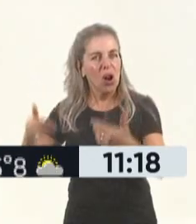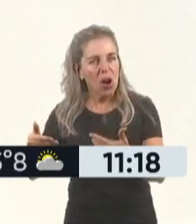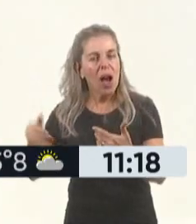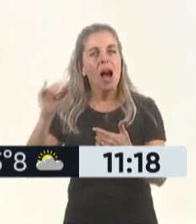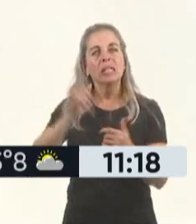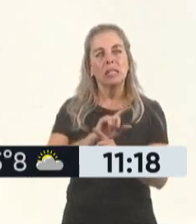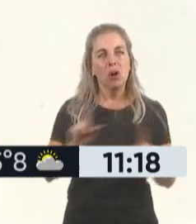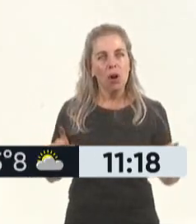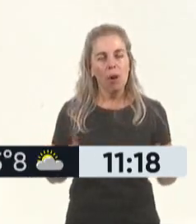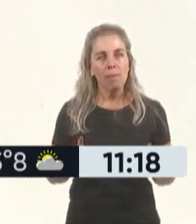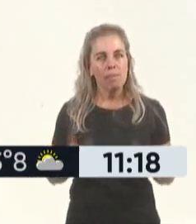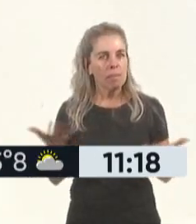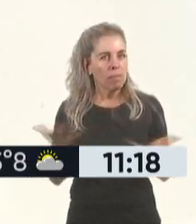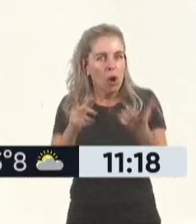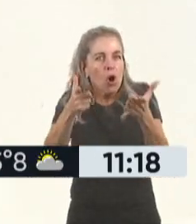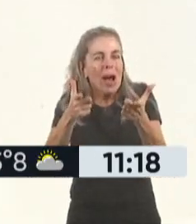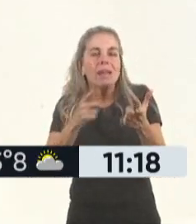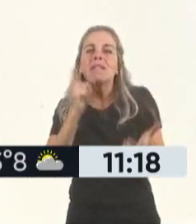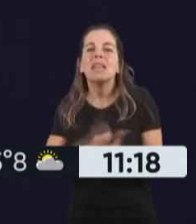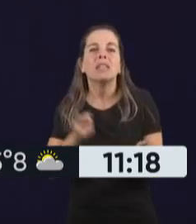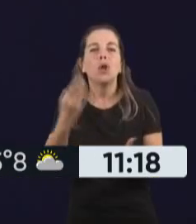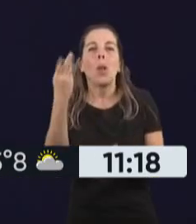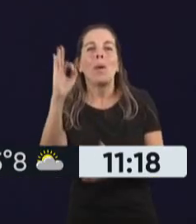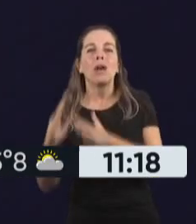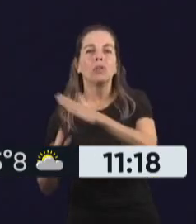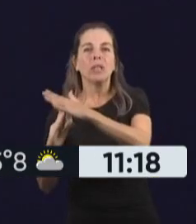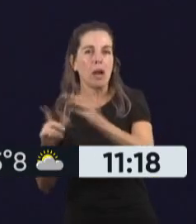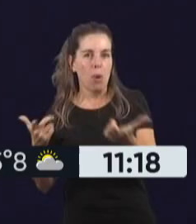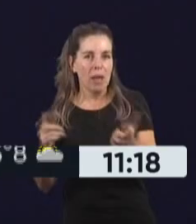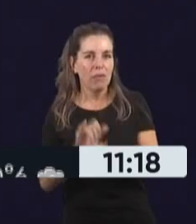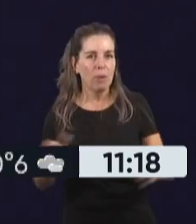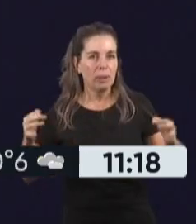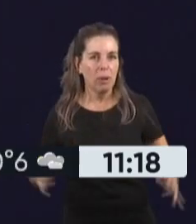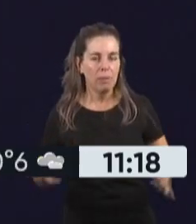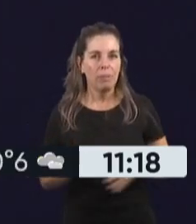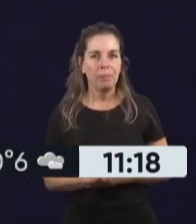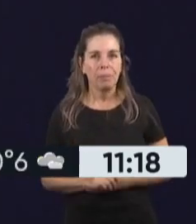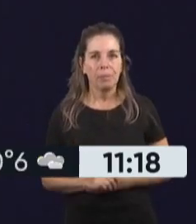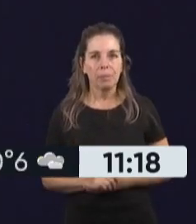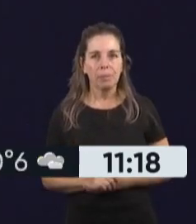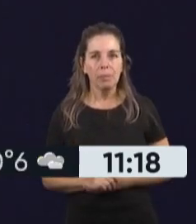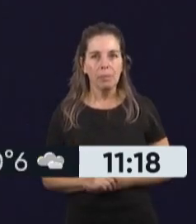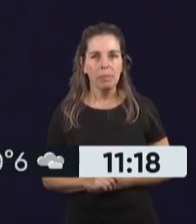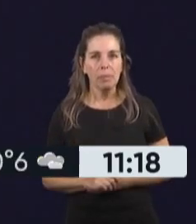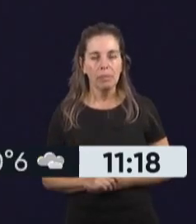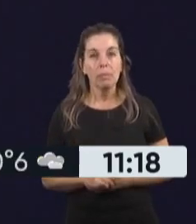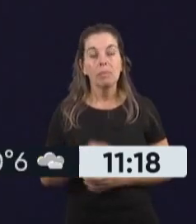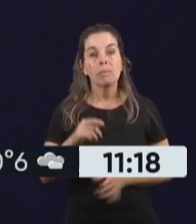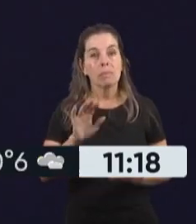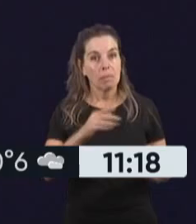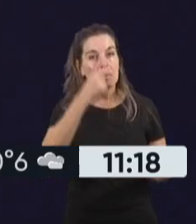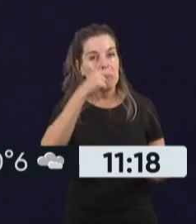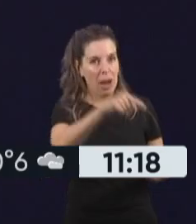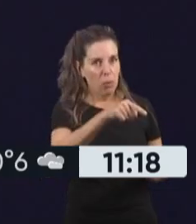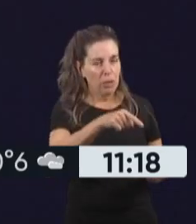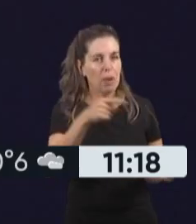que decidirla, porque no hay ninguna resolución del Banco Central. Bueno, en principio, a tu última pregunta, entiendo que el ministro Caputo ha dicho